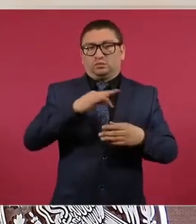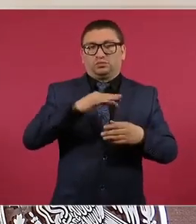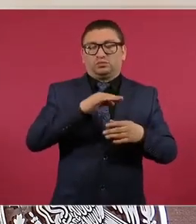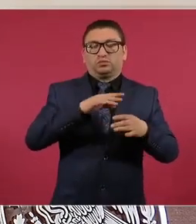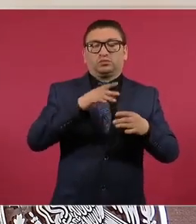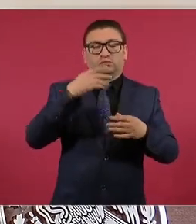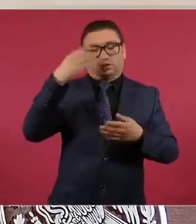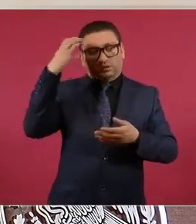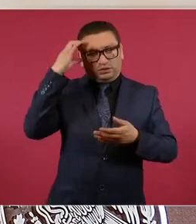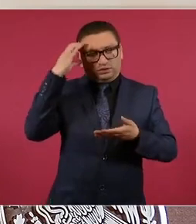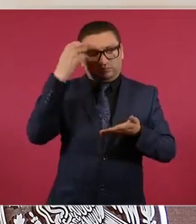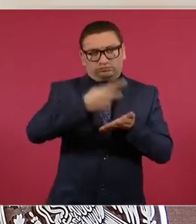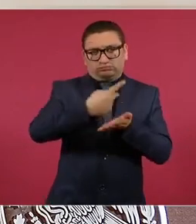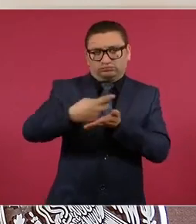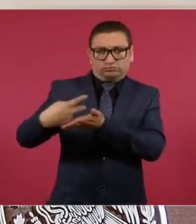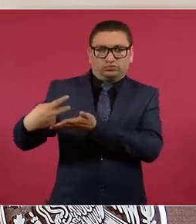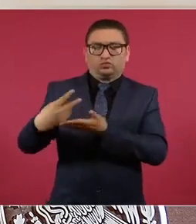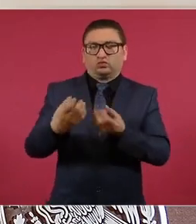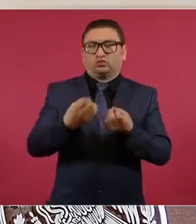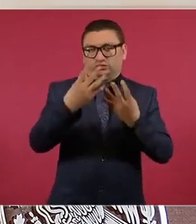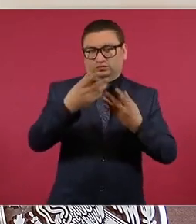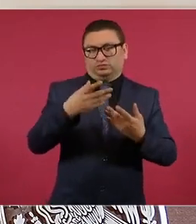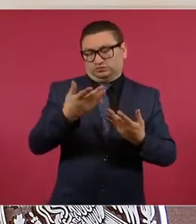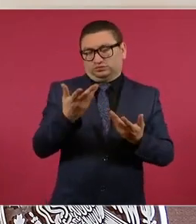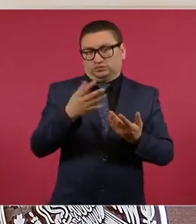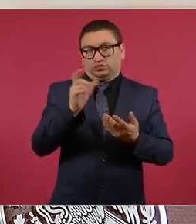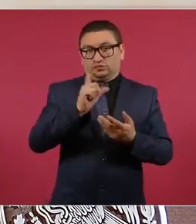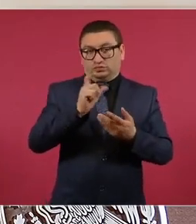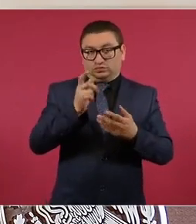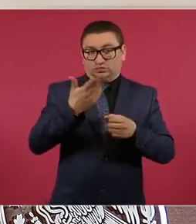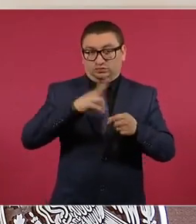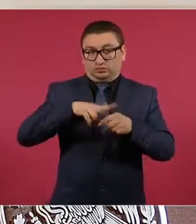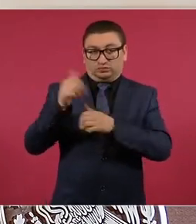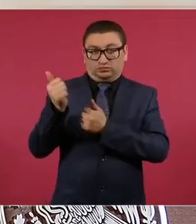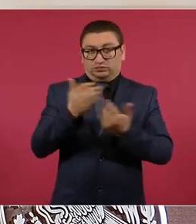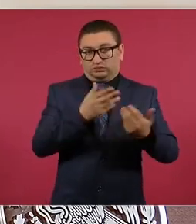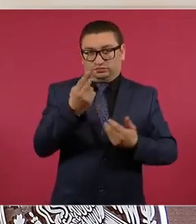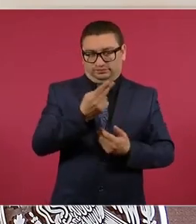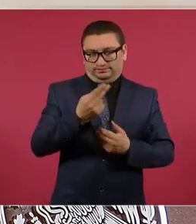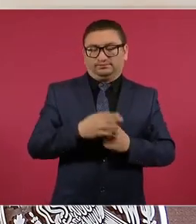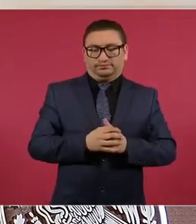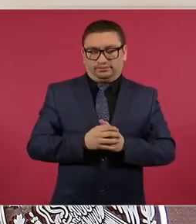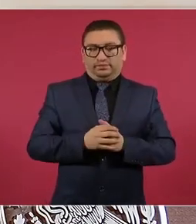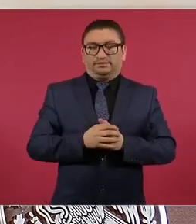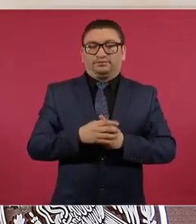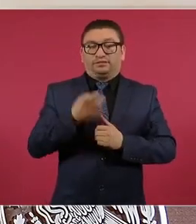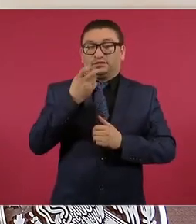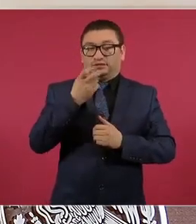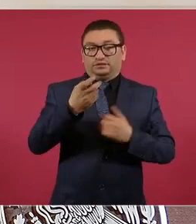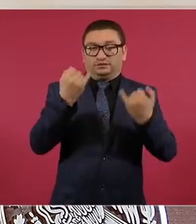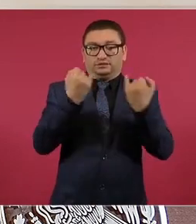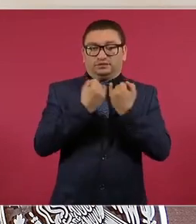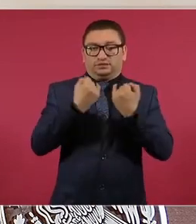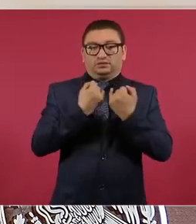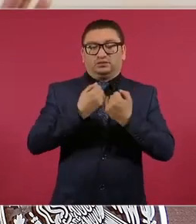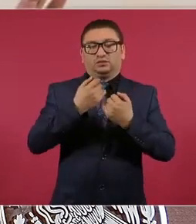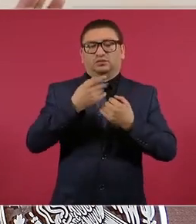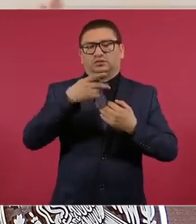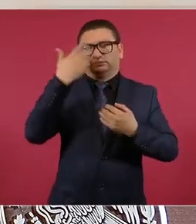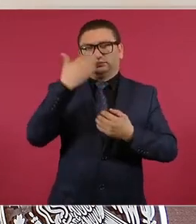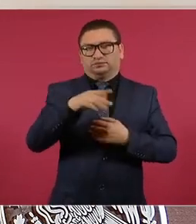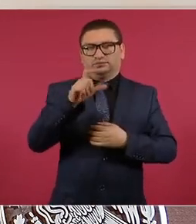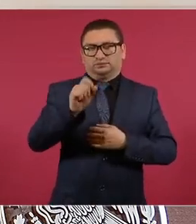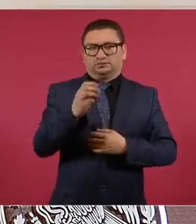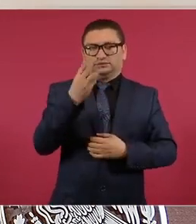cuando se necesita eh Justo eso no una una hospitalización además de los montos de equipamiento en los